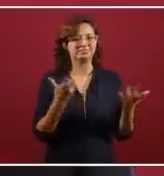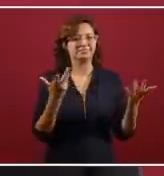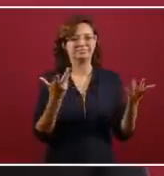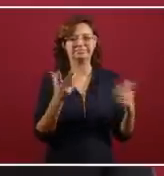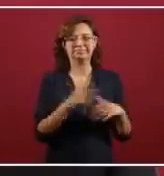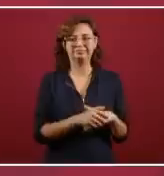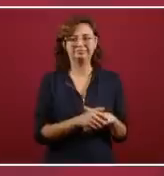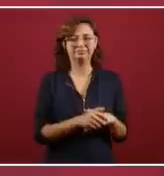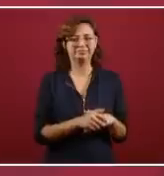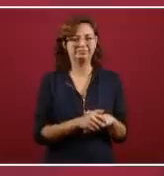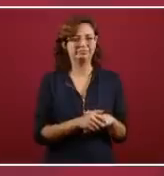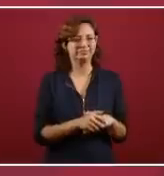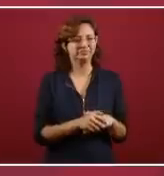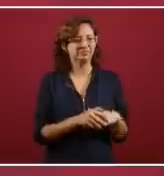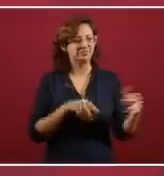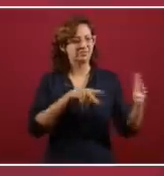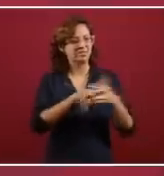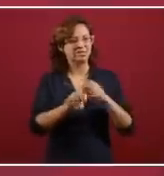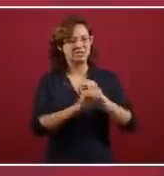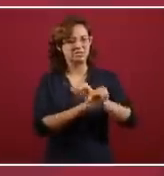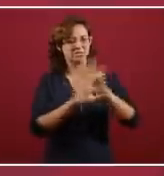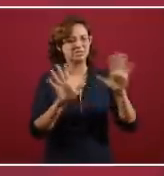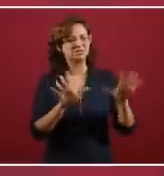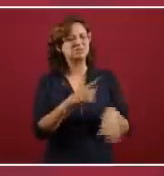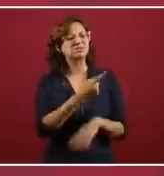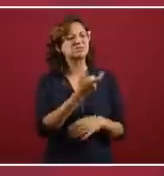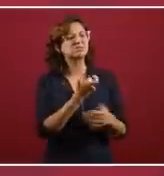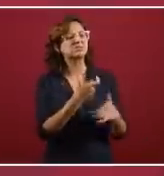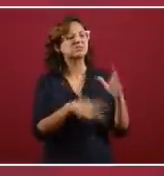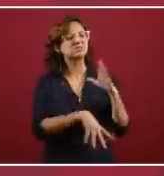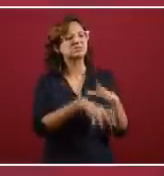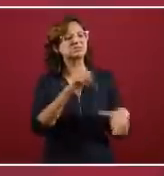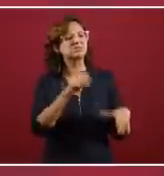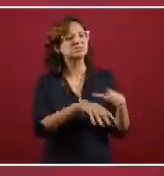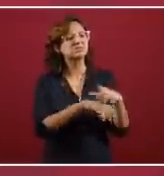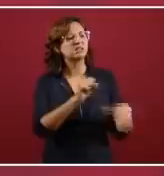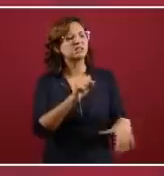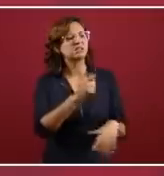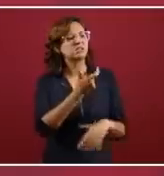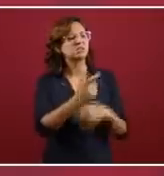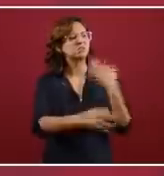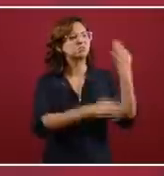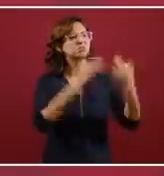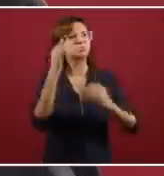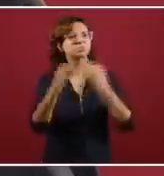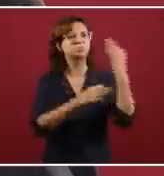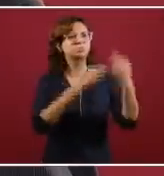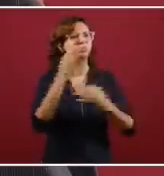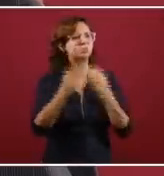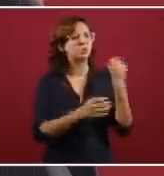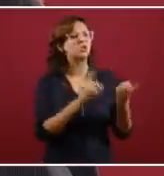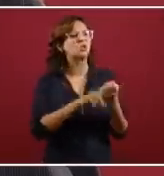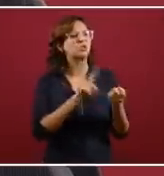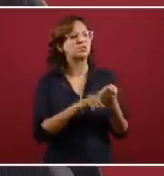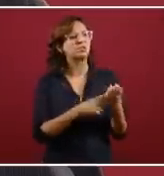que transparente de dónde sacan dinero para todas estas campañas.